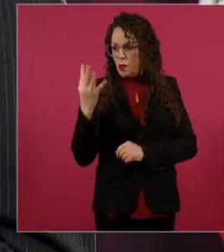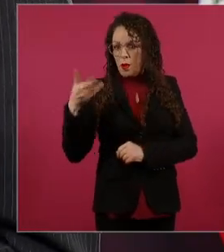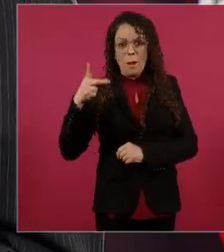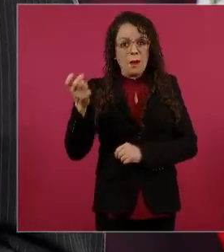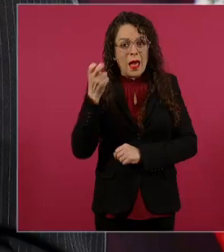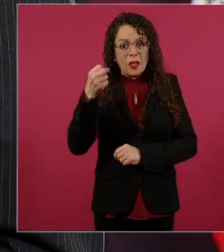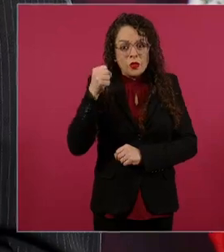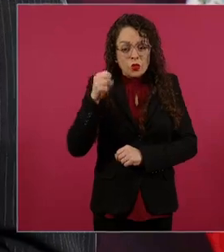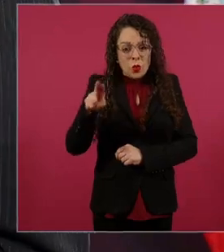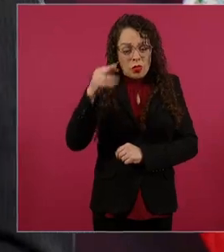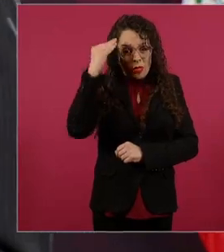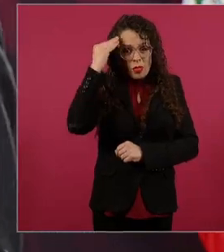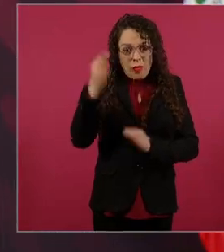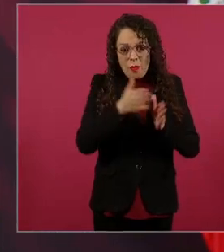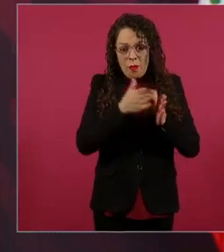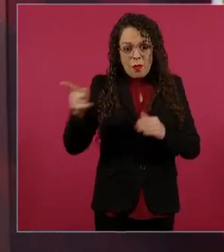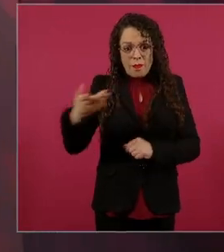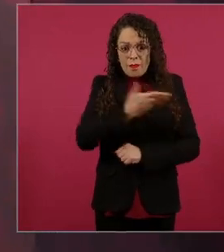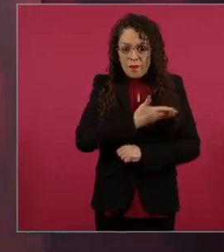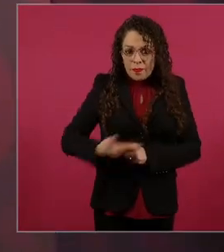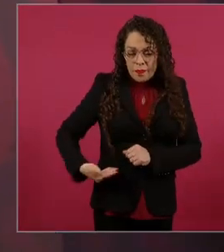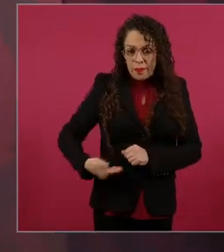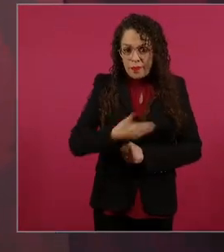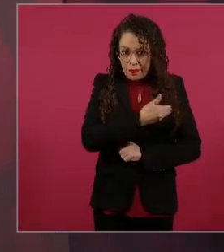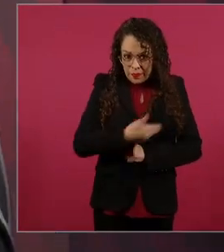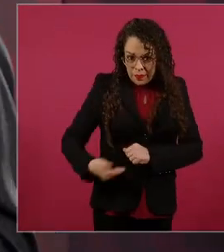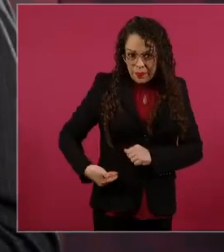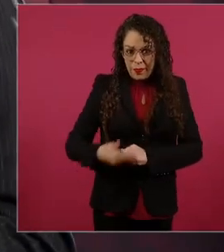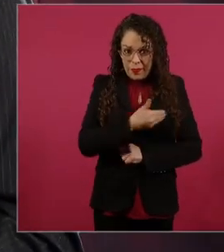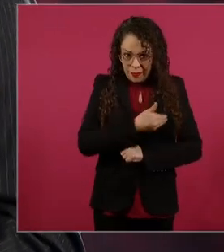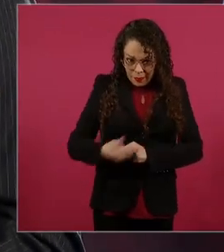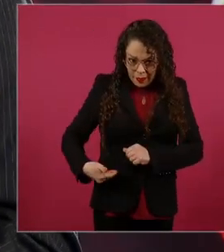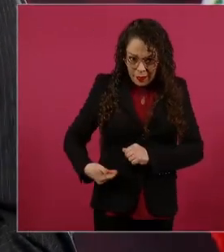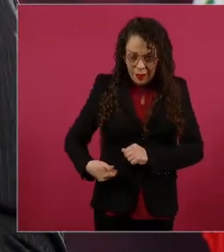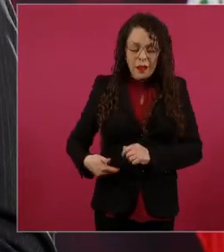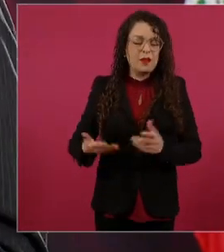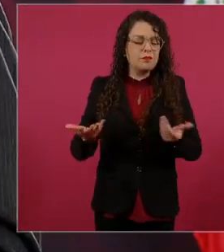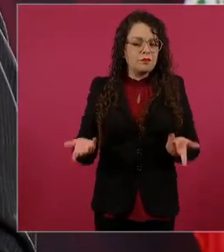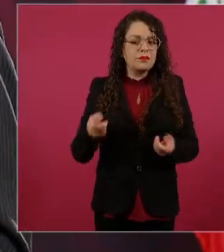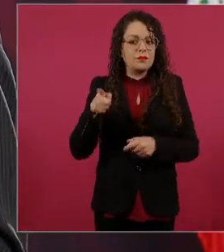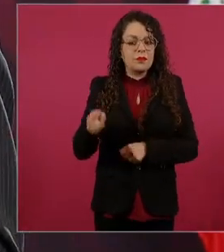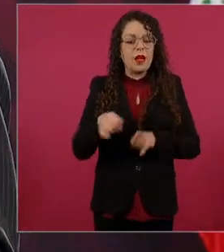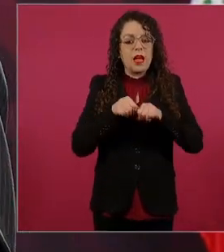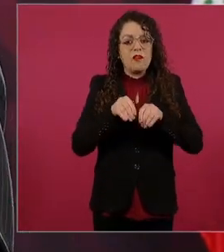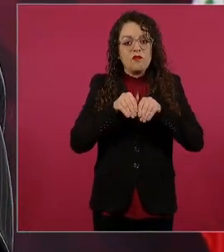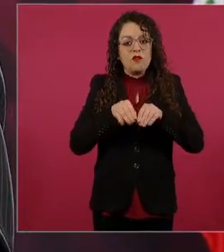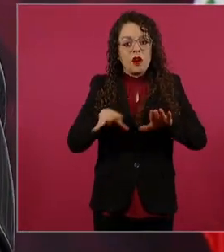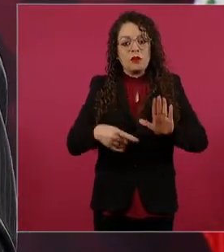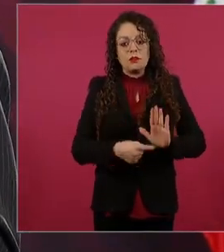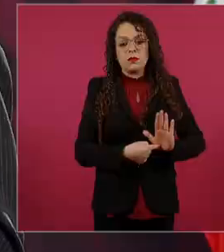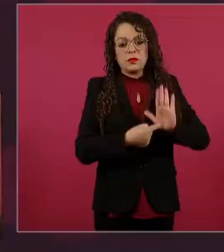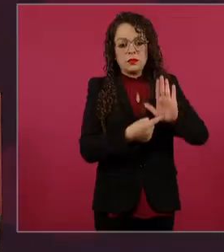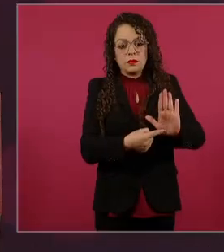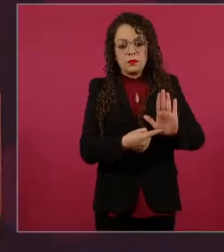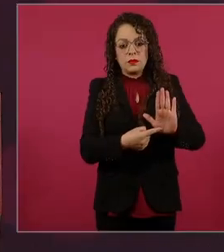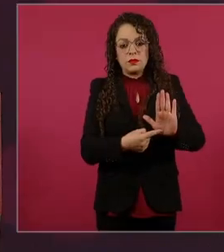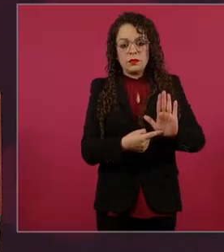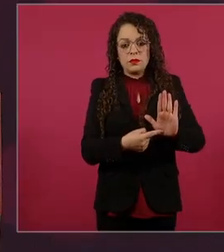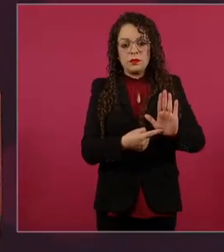presidente los informes eran semestrales